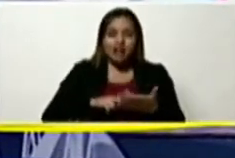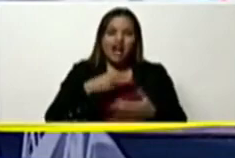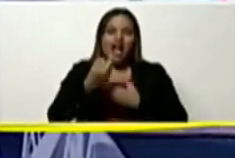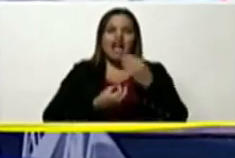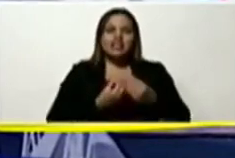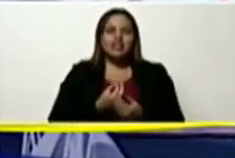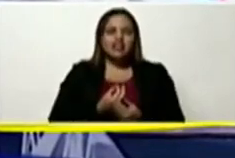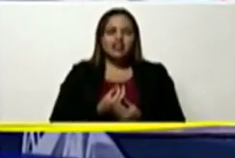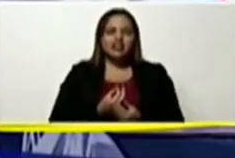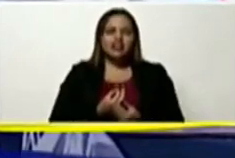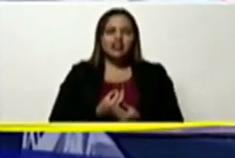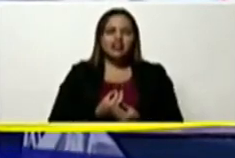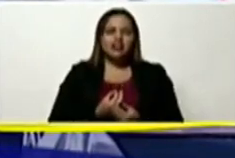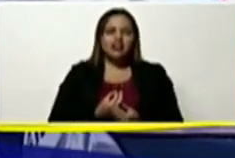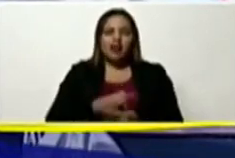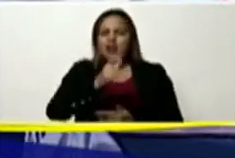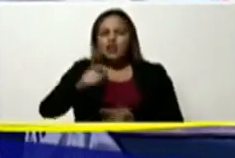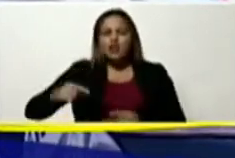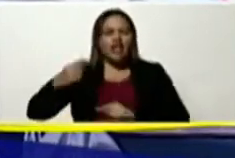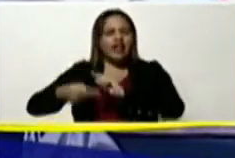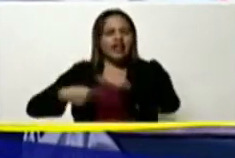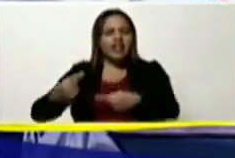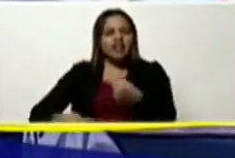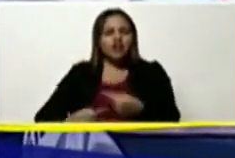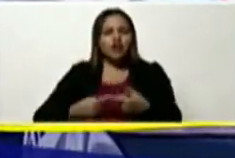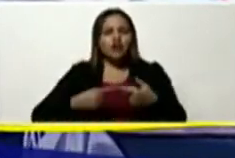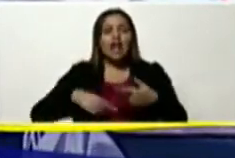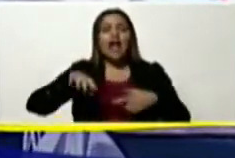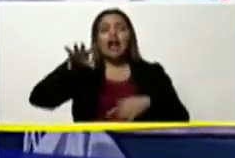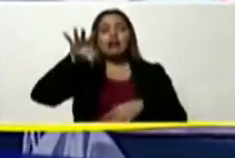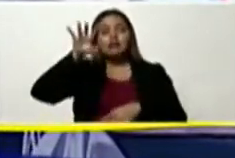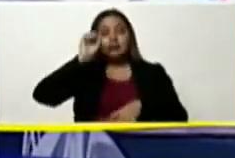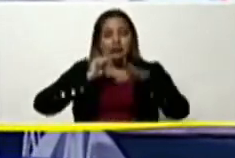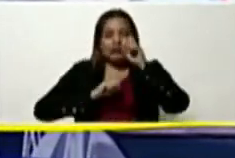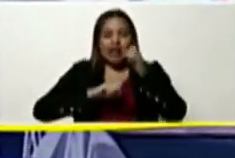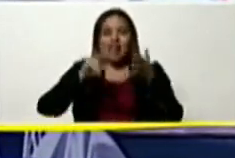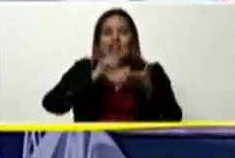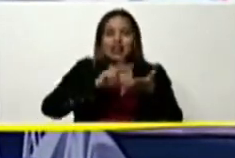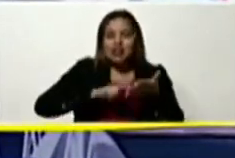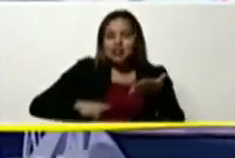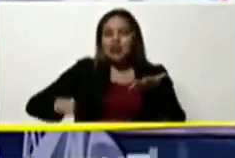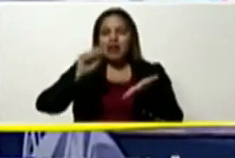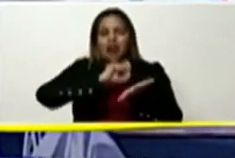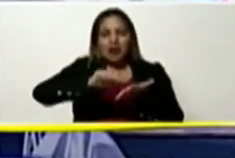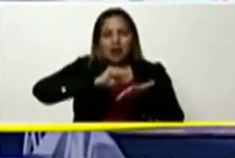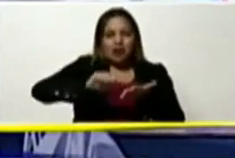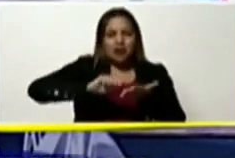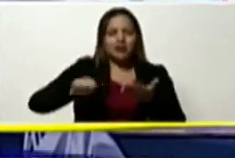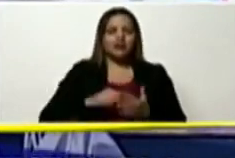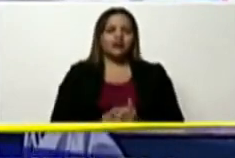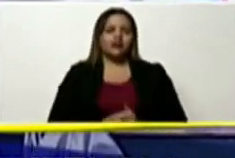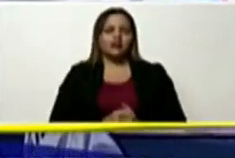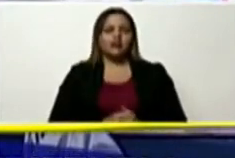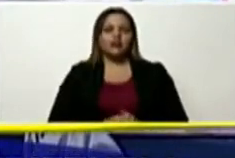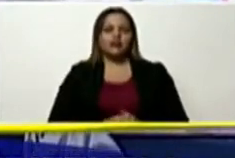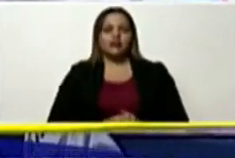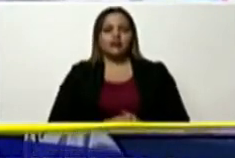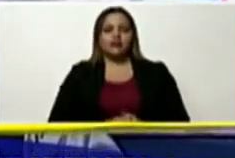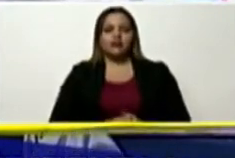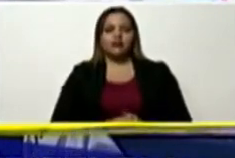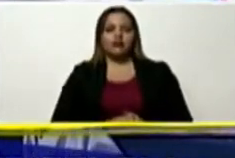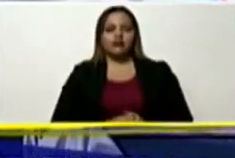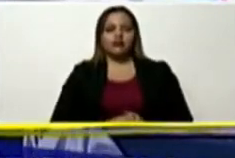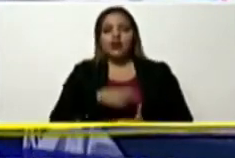generación de lectores, lectoras, escritores, escritoras,